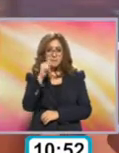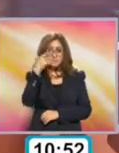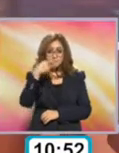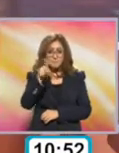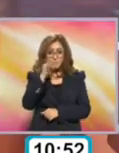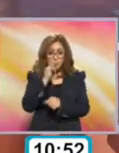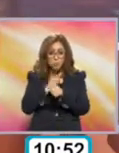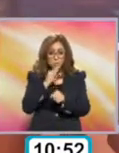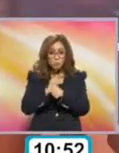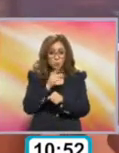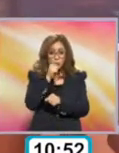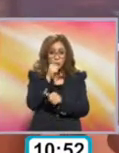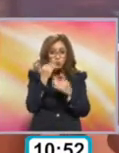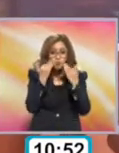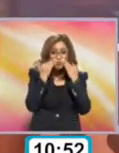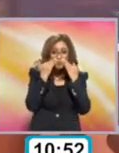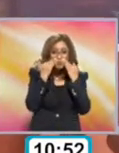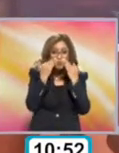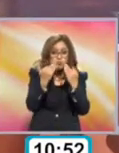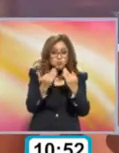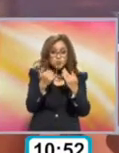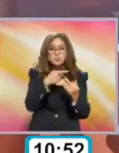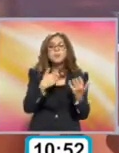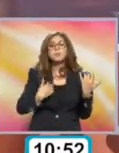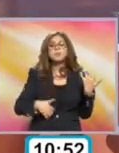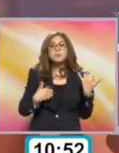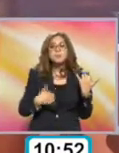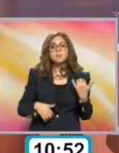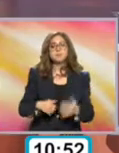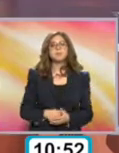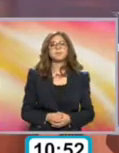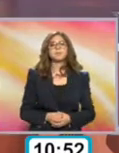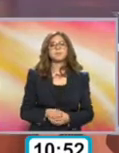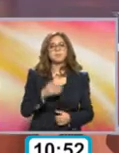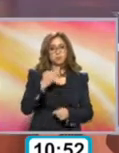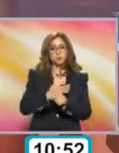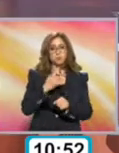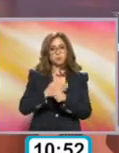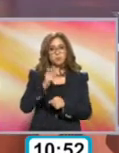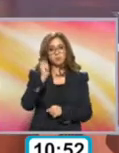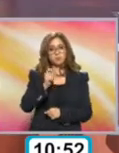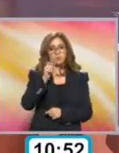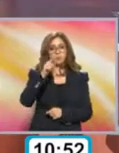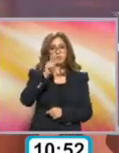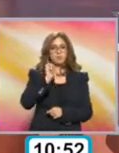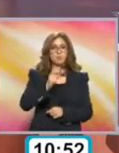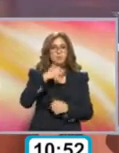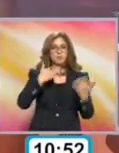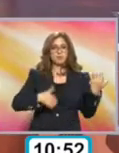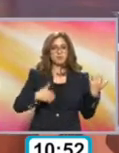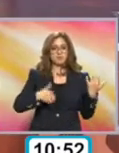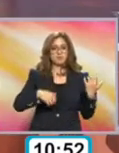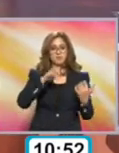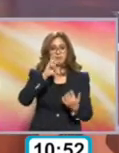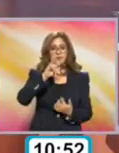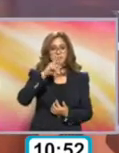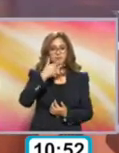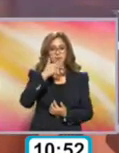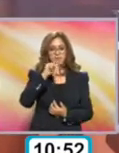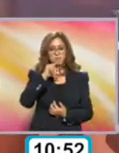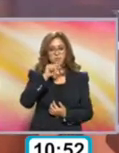demostración con su lira, como le llamamos. Este se llama Weissenborn. A ver. Es un Weissenborn, una guitarra hawaiana. Ajá.